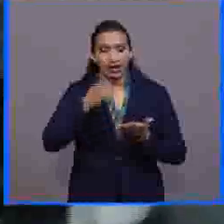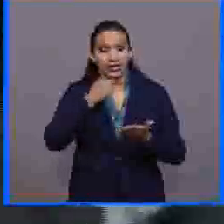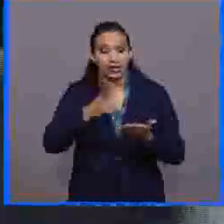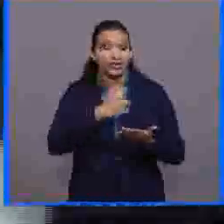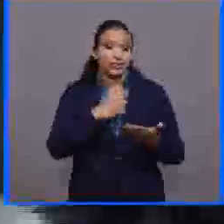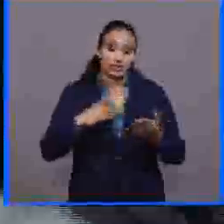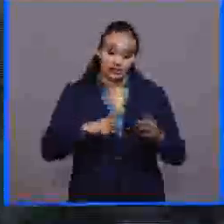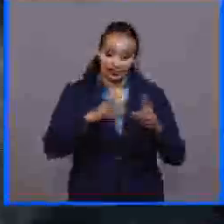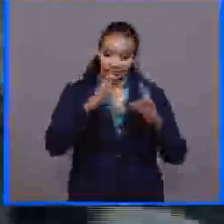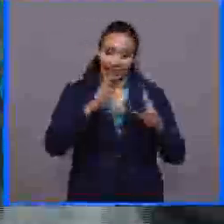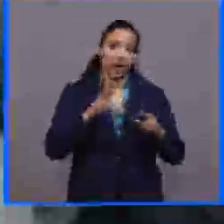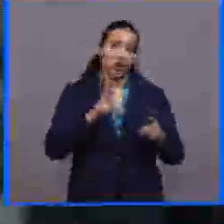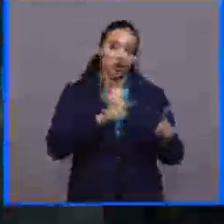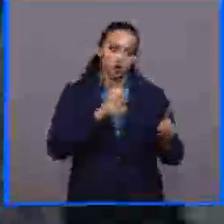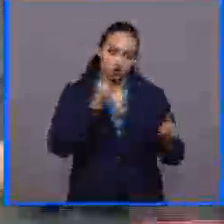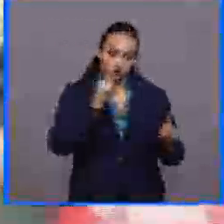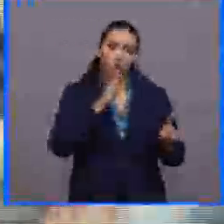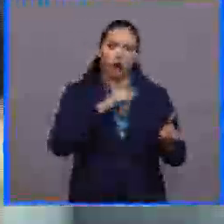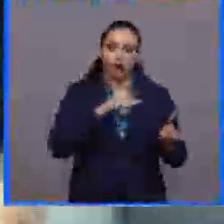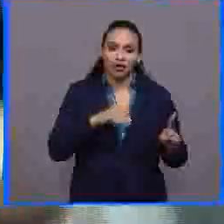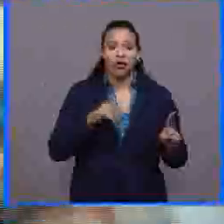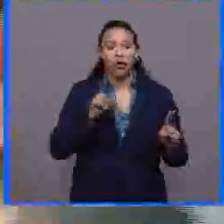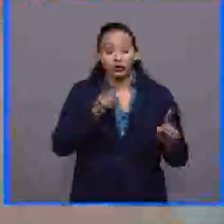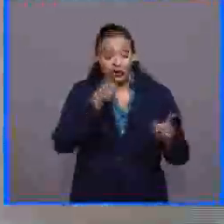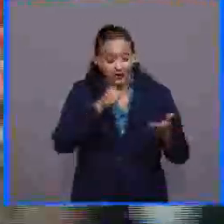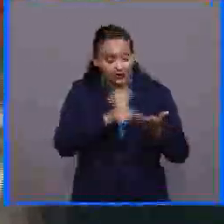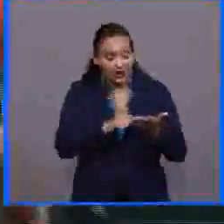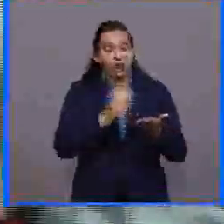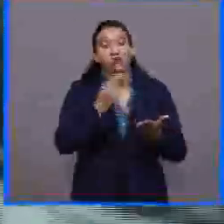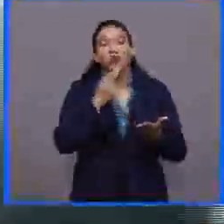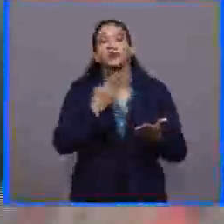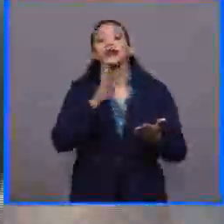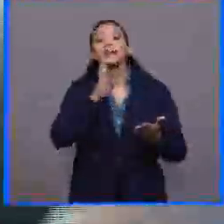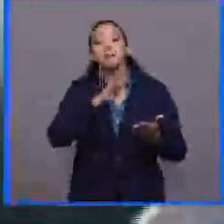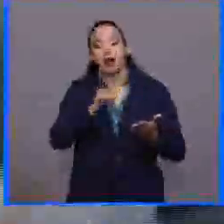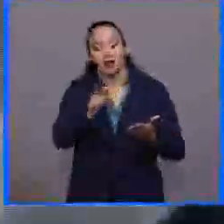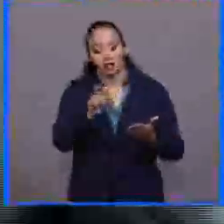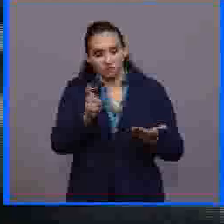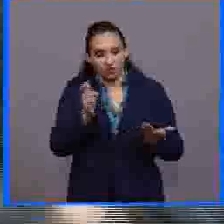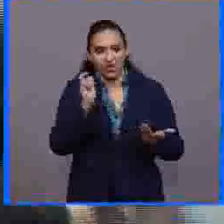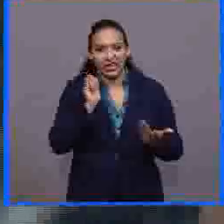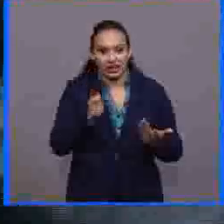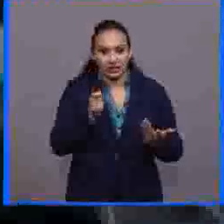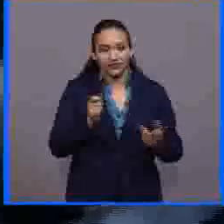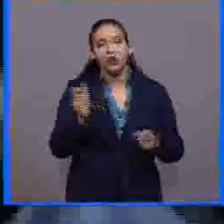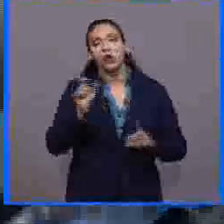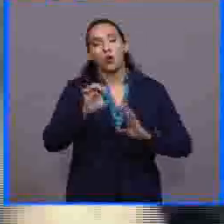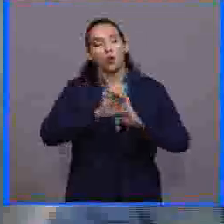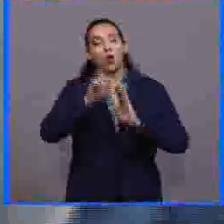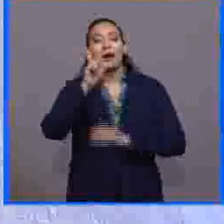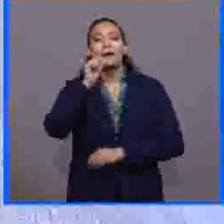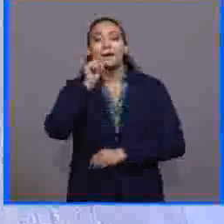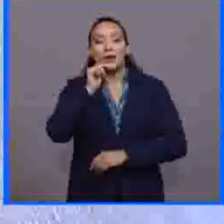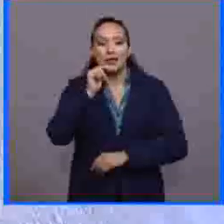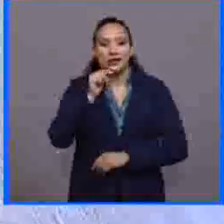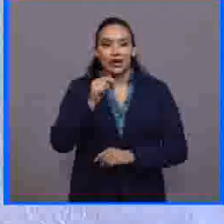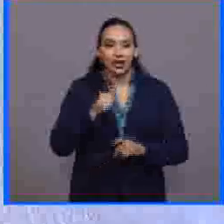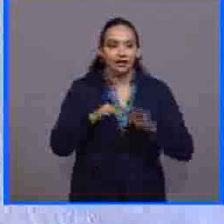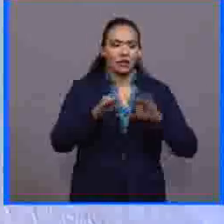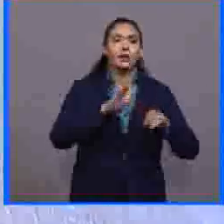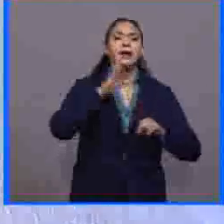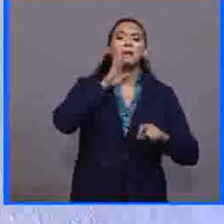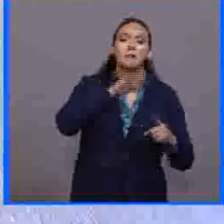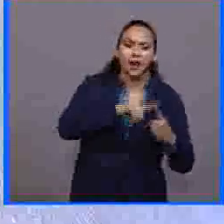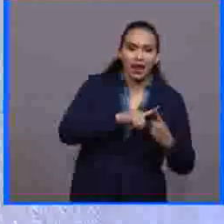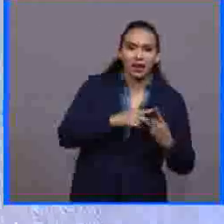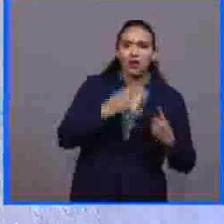proporcionalidad. Precisa que el término indebidamente debe entenderse como cualquier conducta relacionada con el empleo o